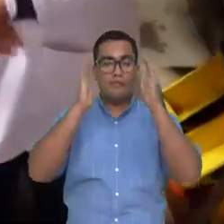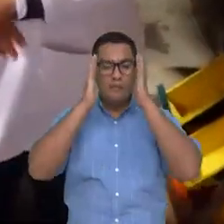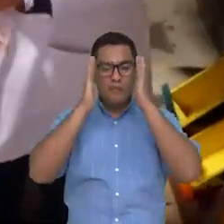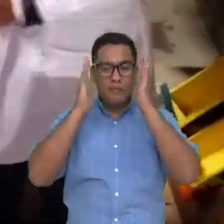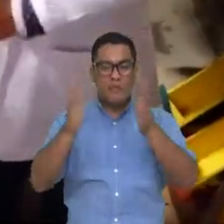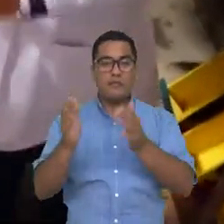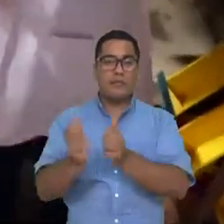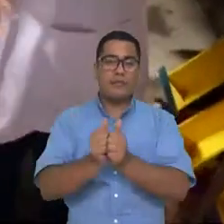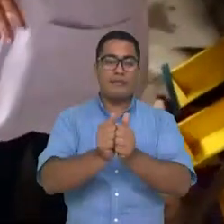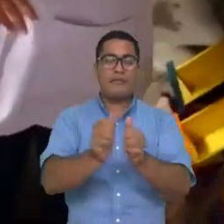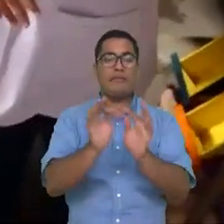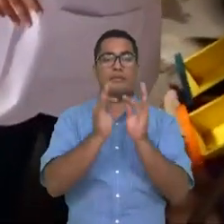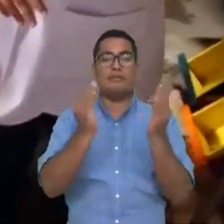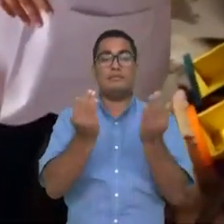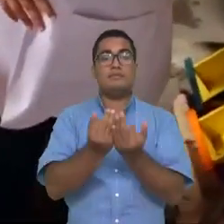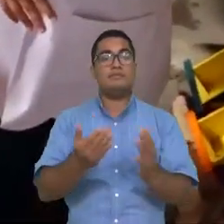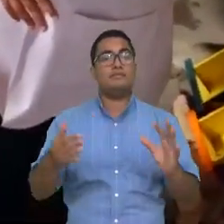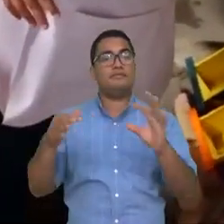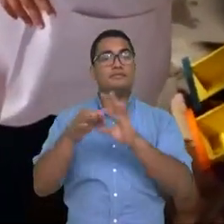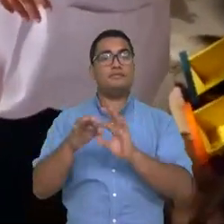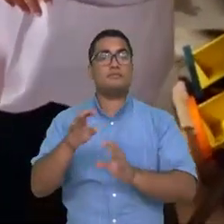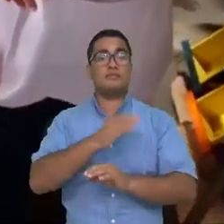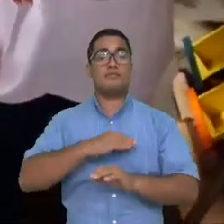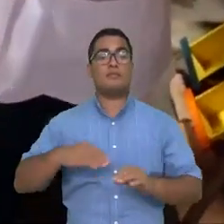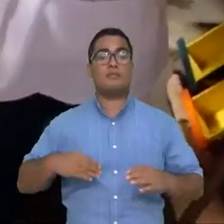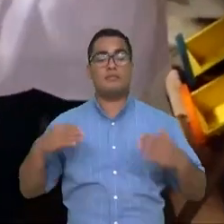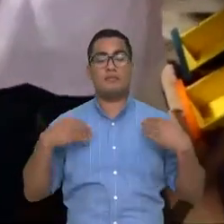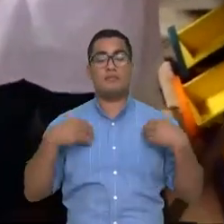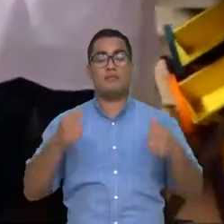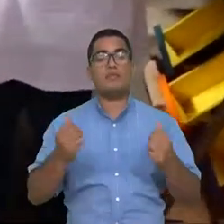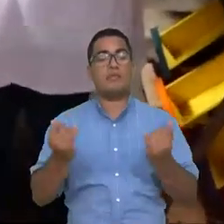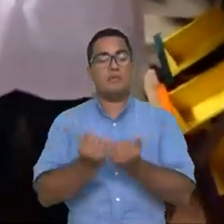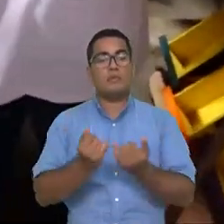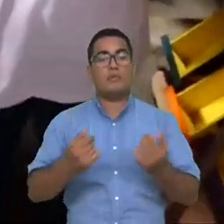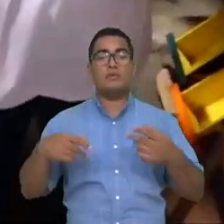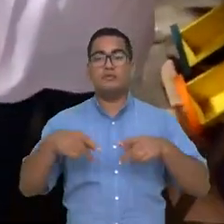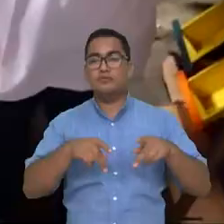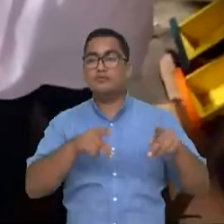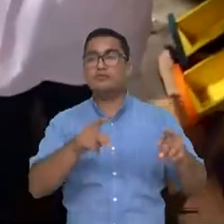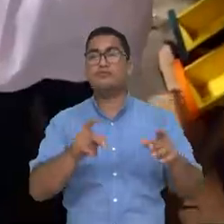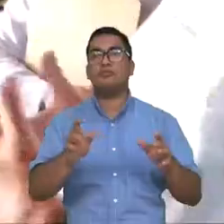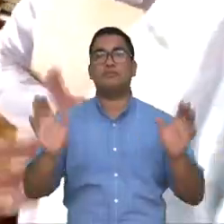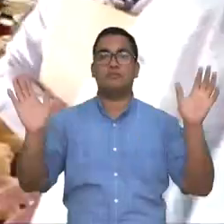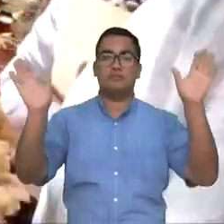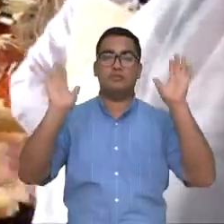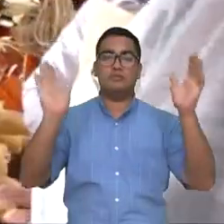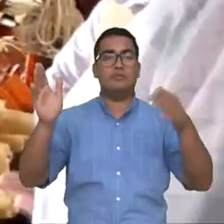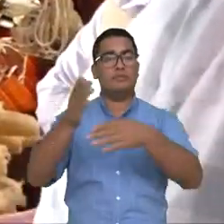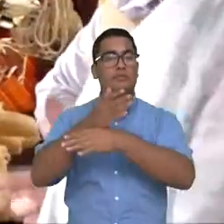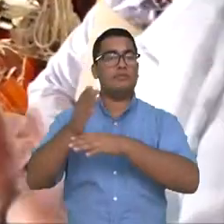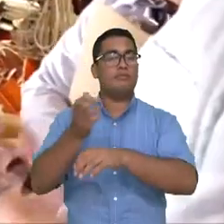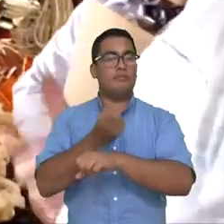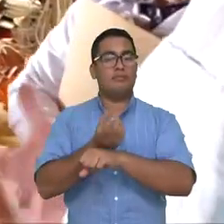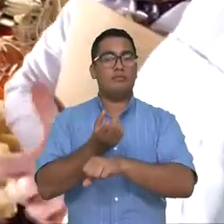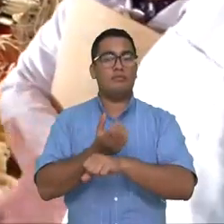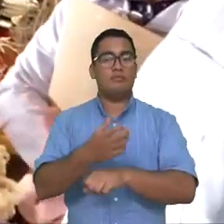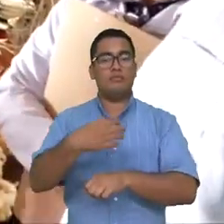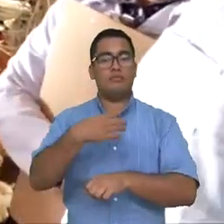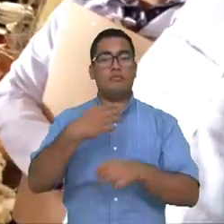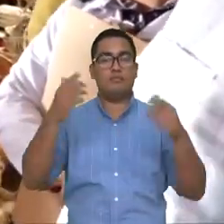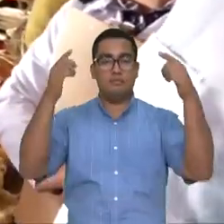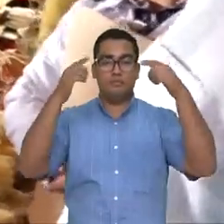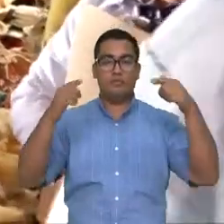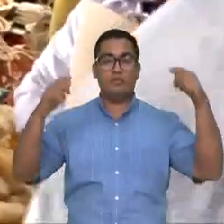acompañar a la familia. Junto al Ministerio de Salud, también recorrieron el centro de compra autoridades municipales de la ciudad de Las